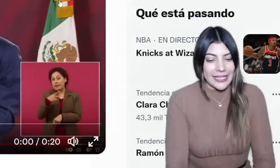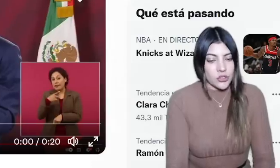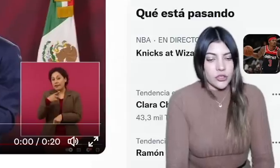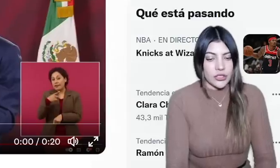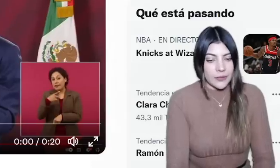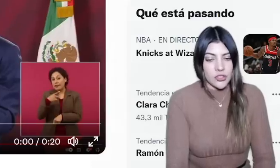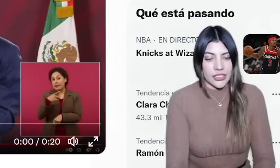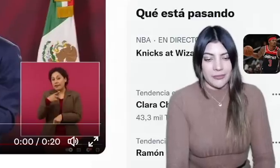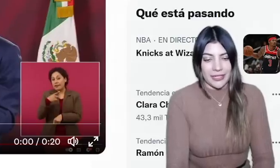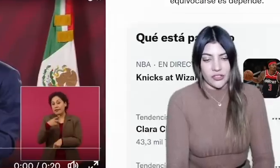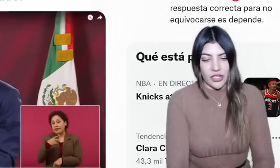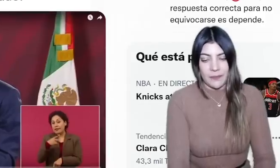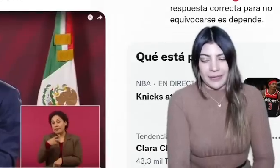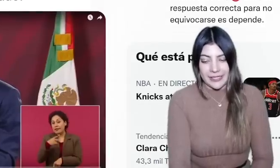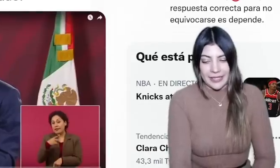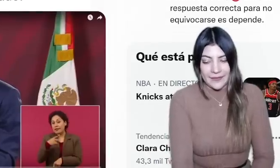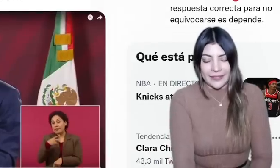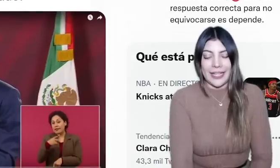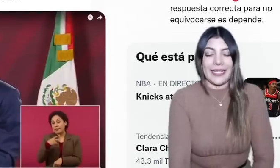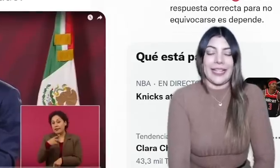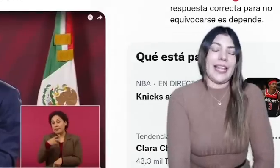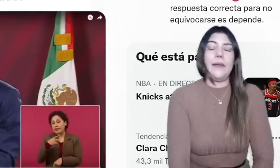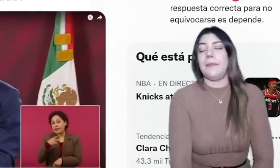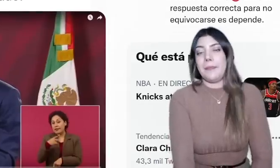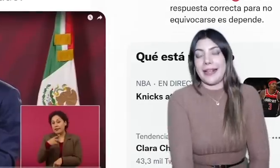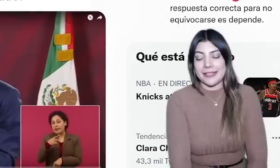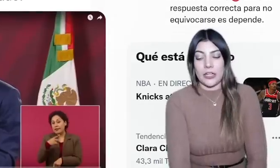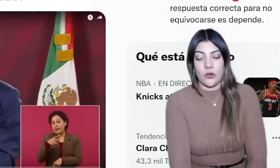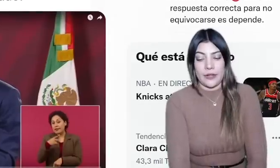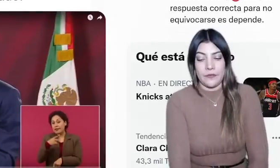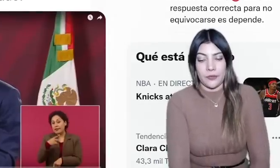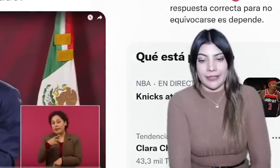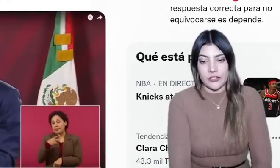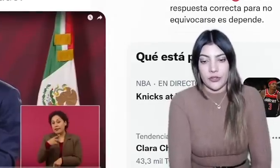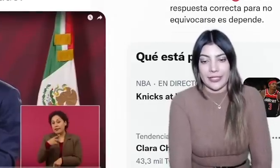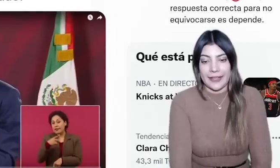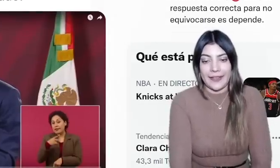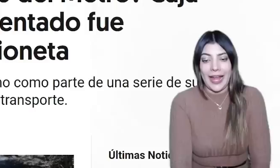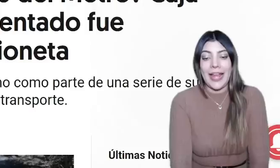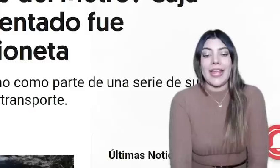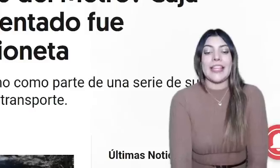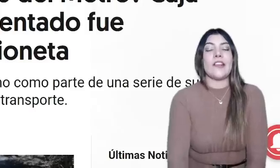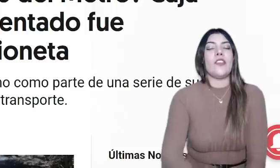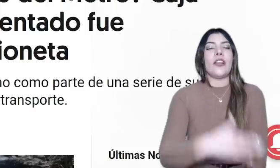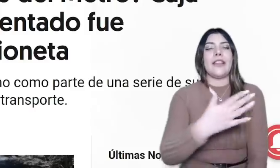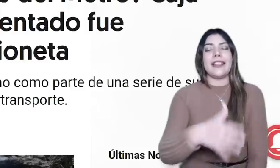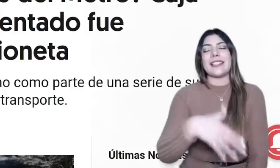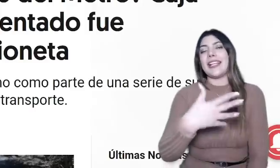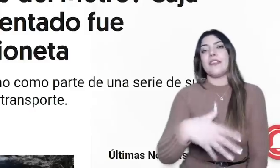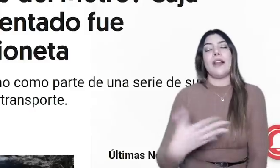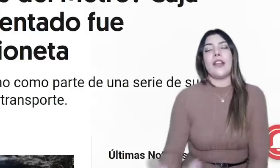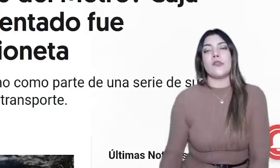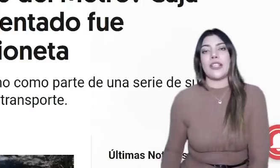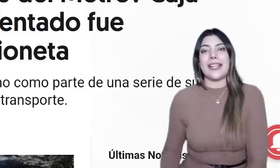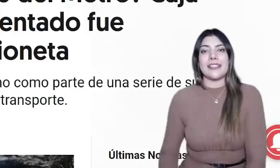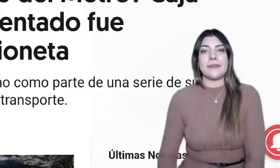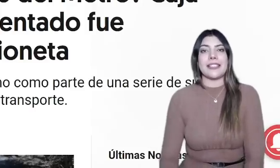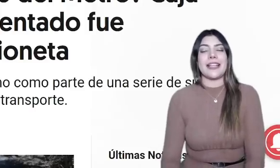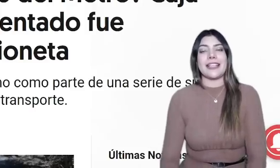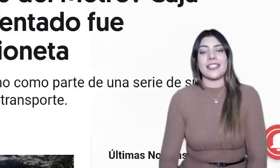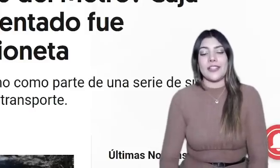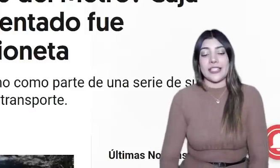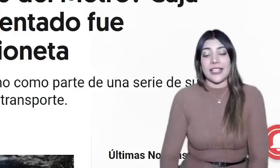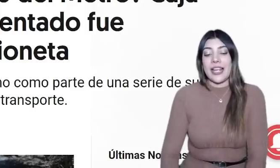pero esto tiene muchísima razón el presidente, que pasa con la información que da y con lo que va saliendo a la luz de